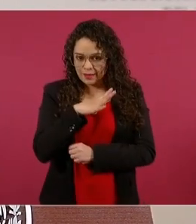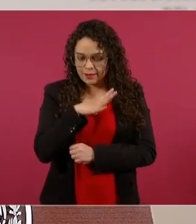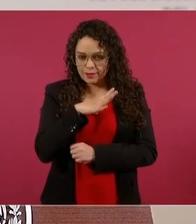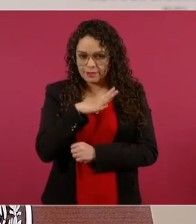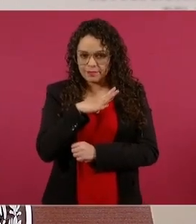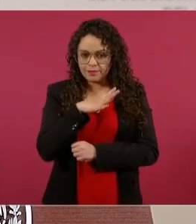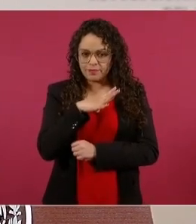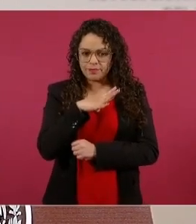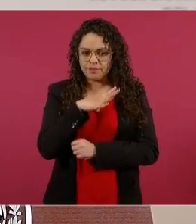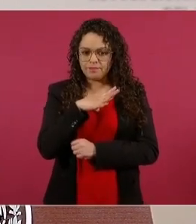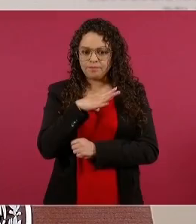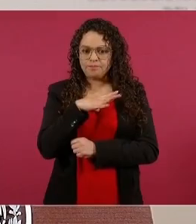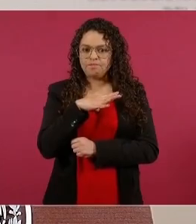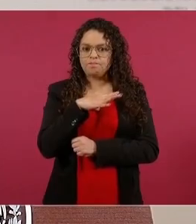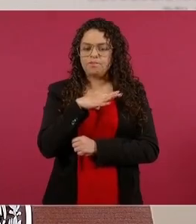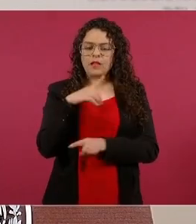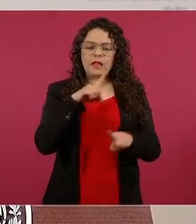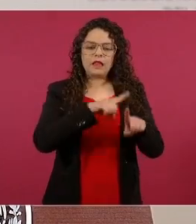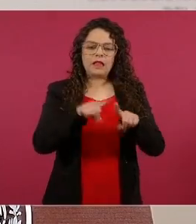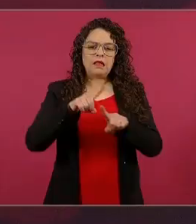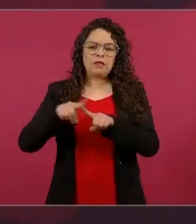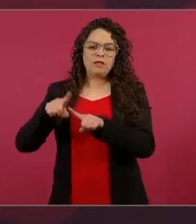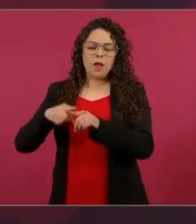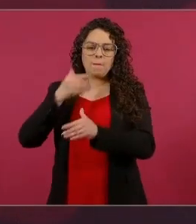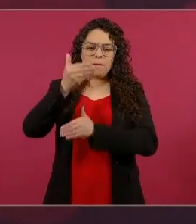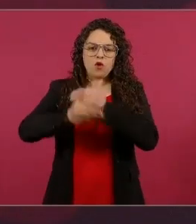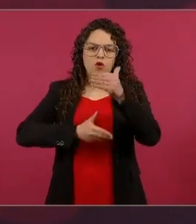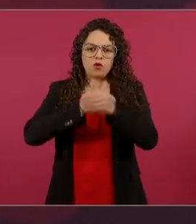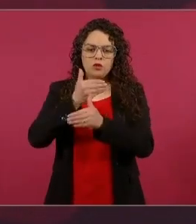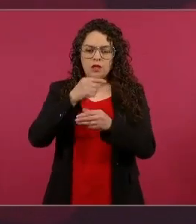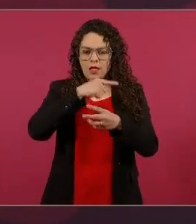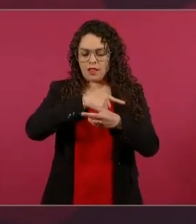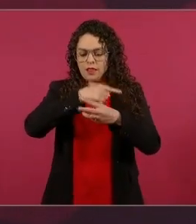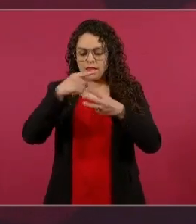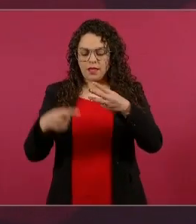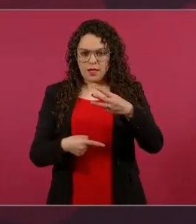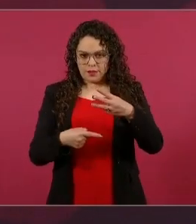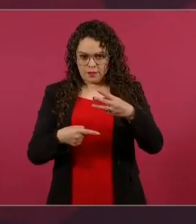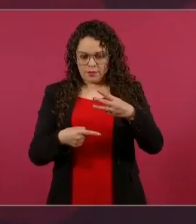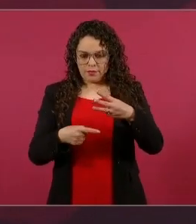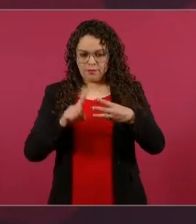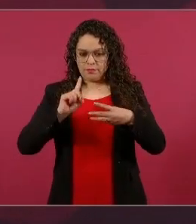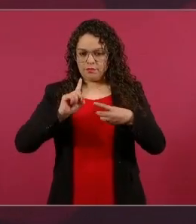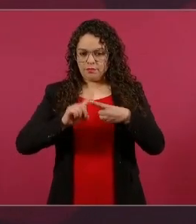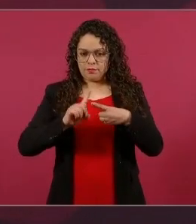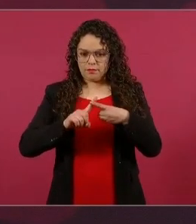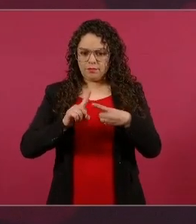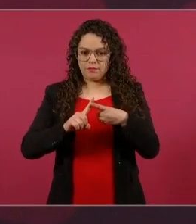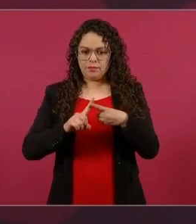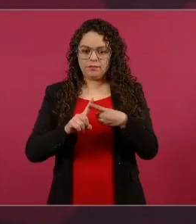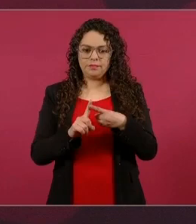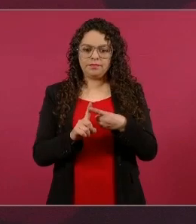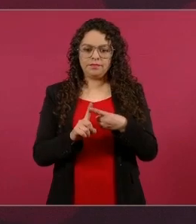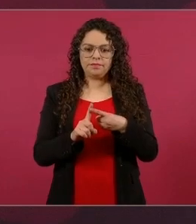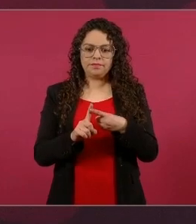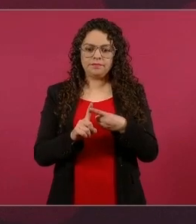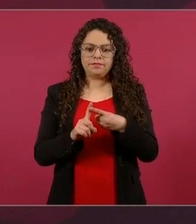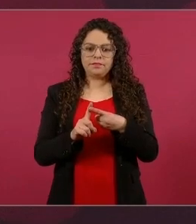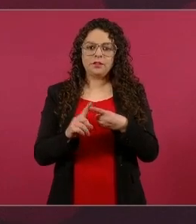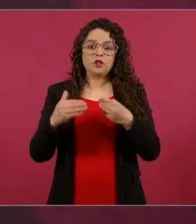eh tenemos tres procesos sucediendo que puede ser la posibilidad que se interrumpa algún